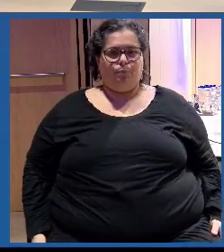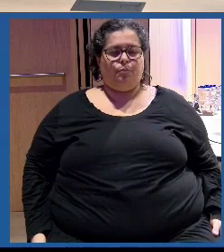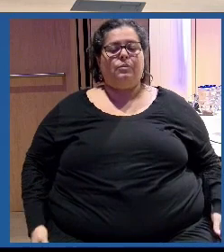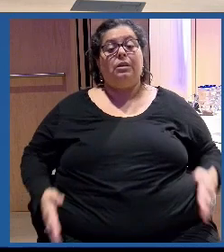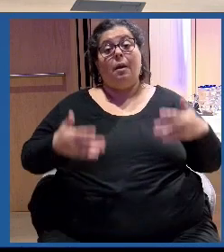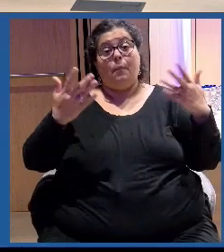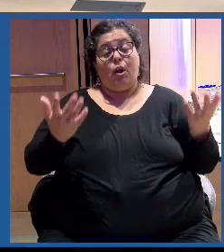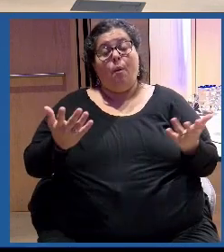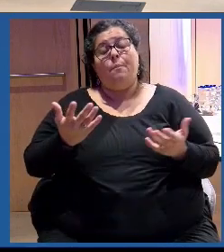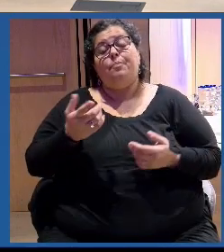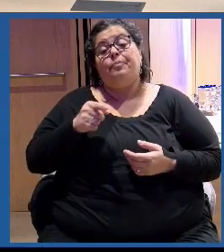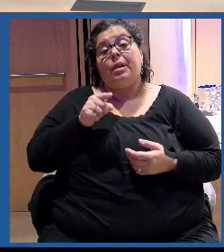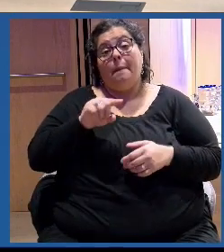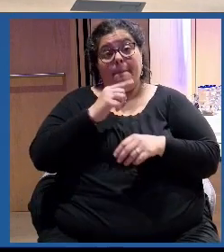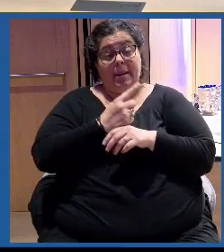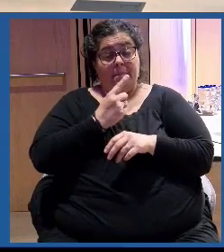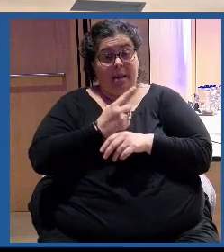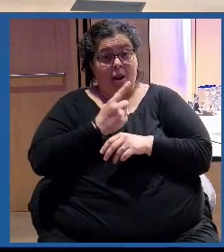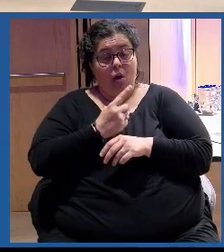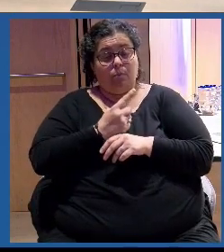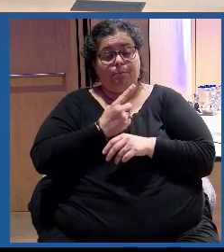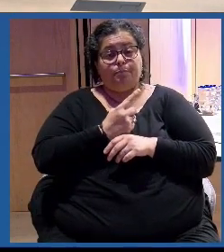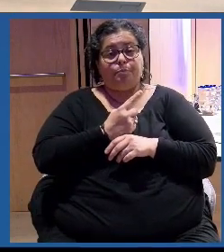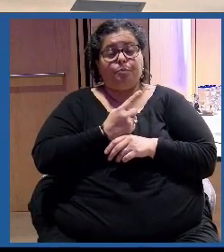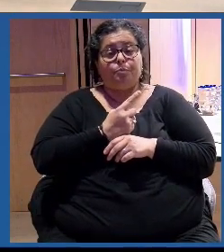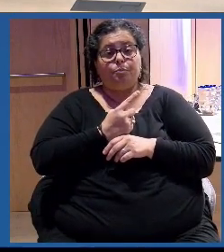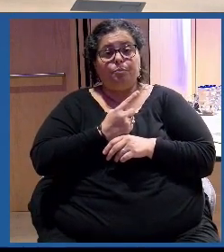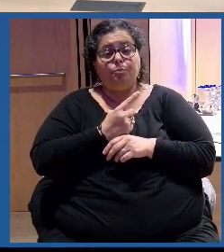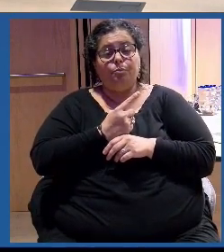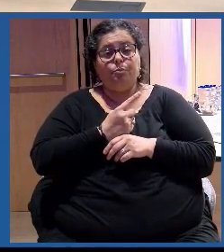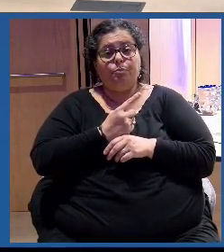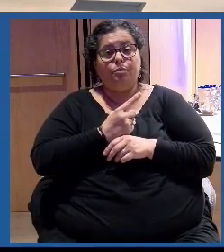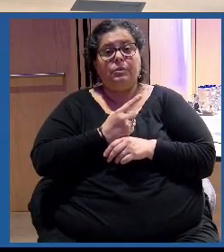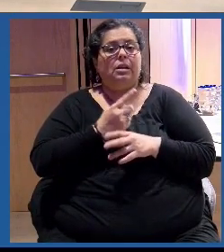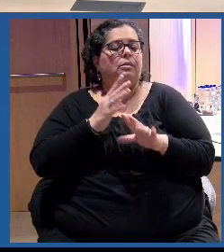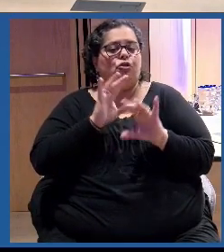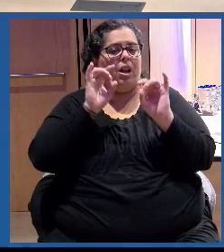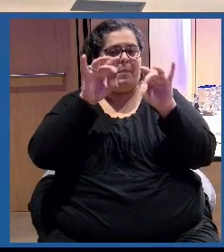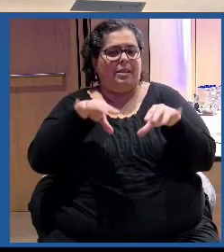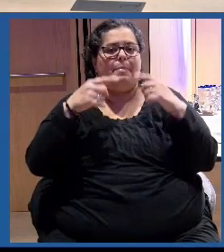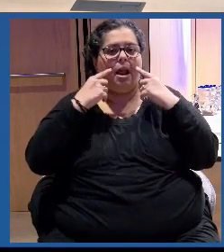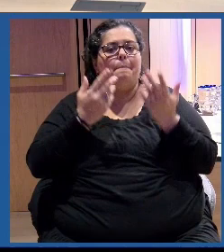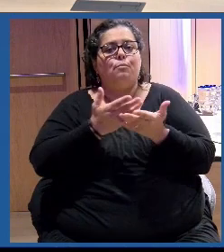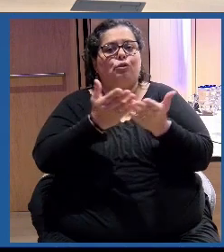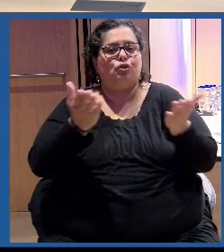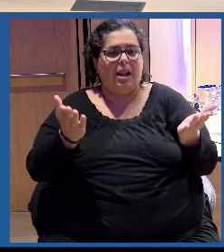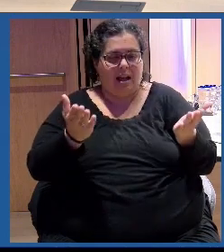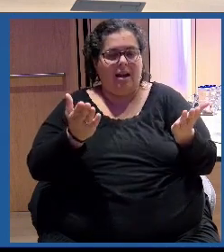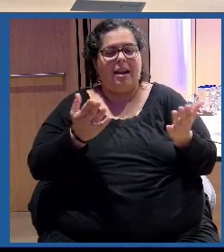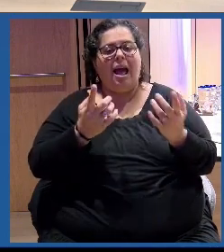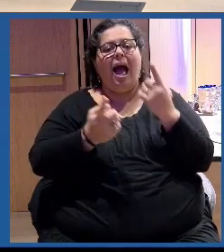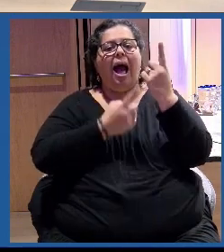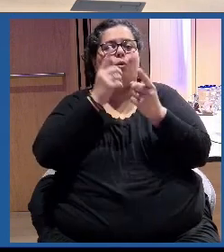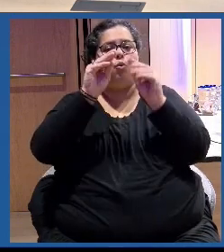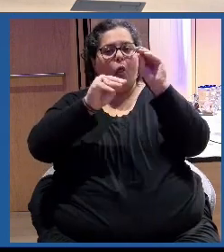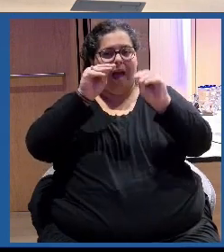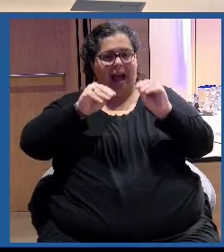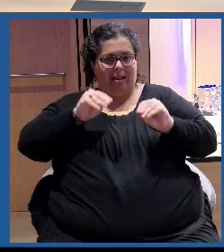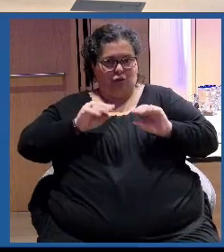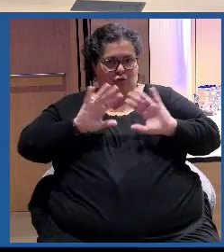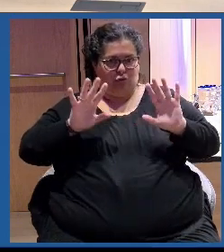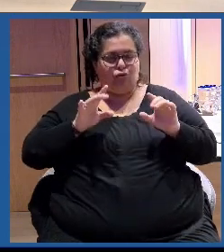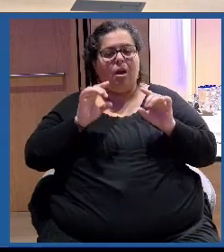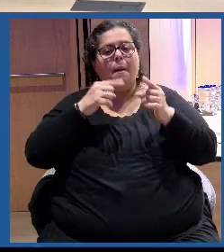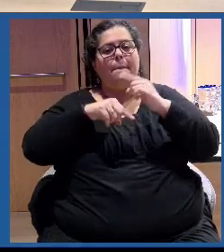Bien, bueno, primero nada, solamente porque a los efectos de mostrar algunos de los datos, pero